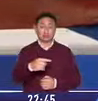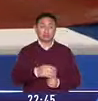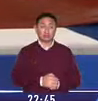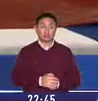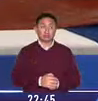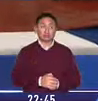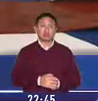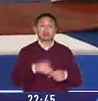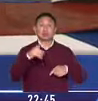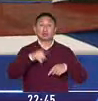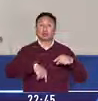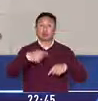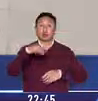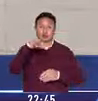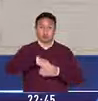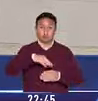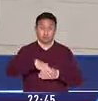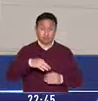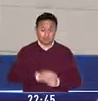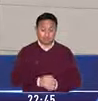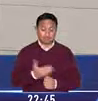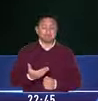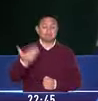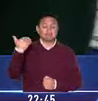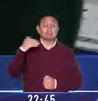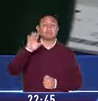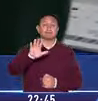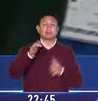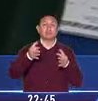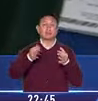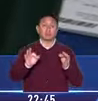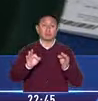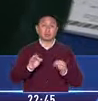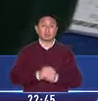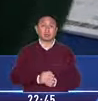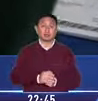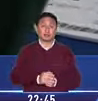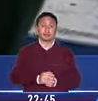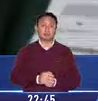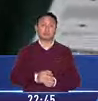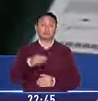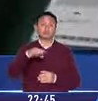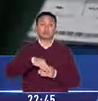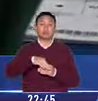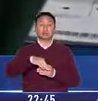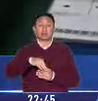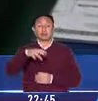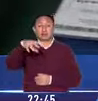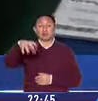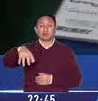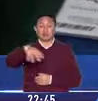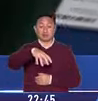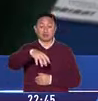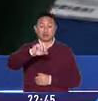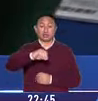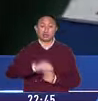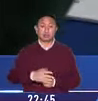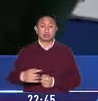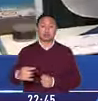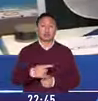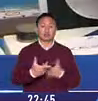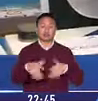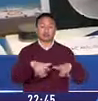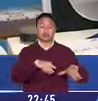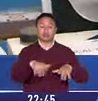no ejercieron su derecho al voto el pasado 5 de febrero en las elecciones seccionales para que puedan realizar trámites